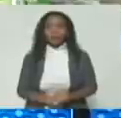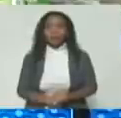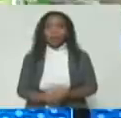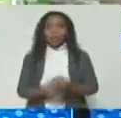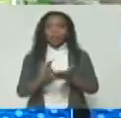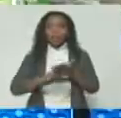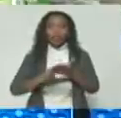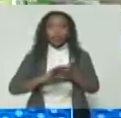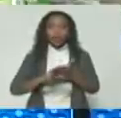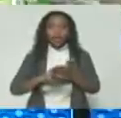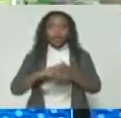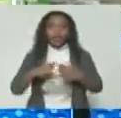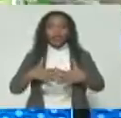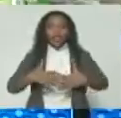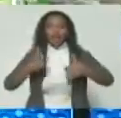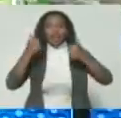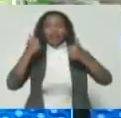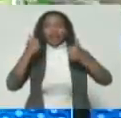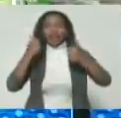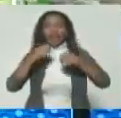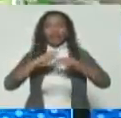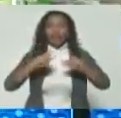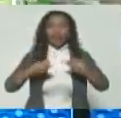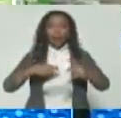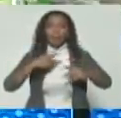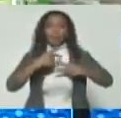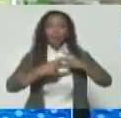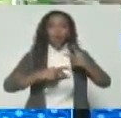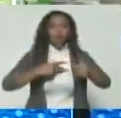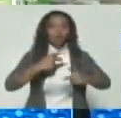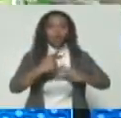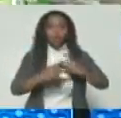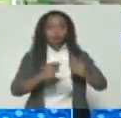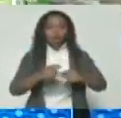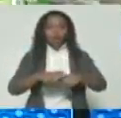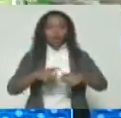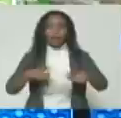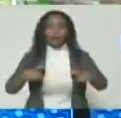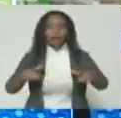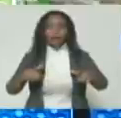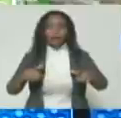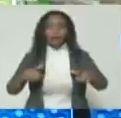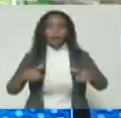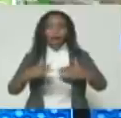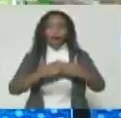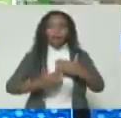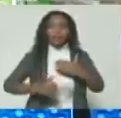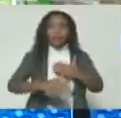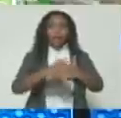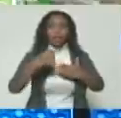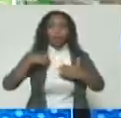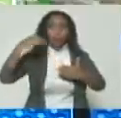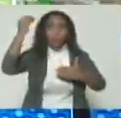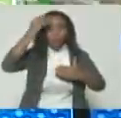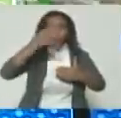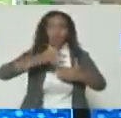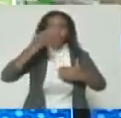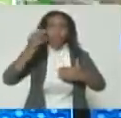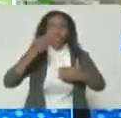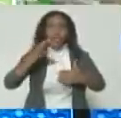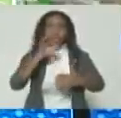recuperar tierra, producir, crecer, avanzar. Yo creo de verdad,